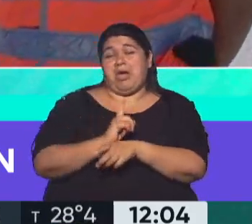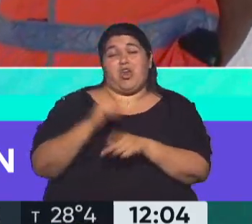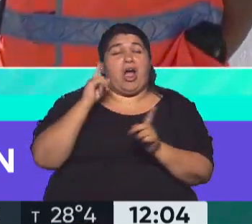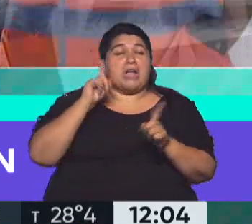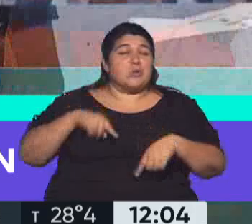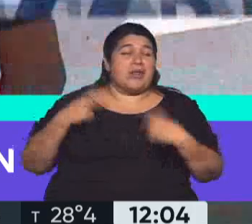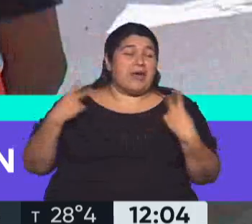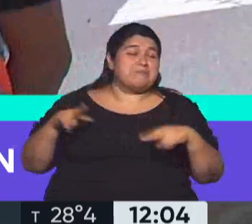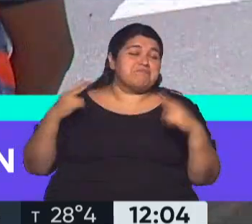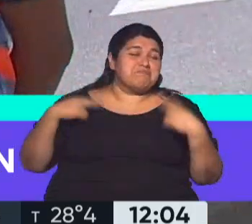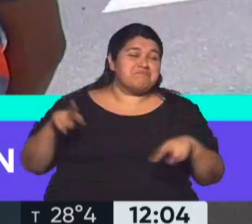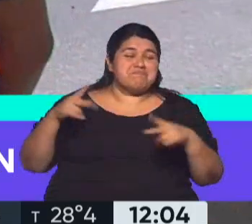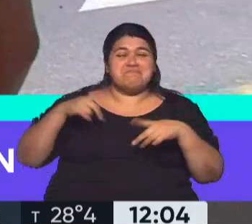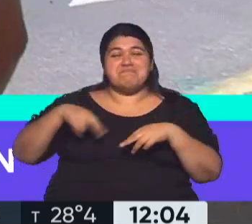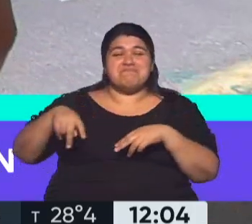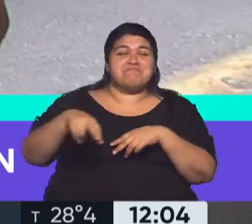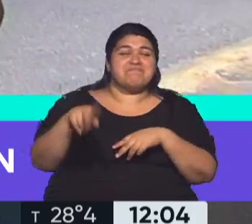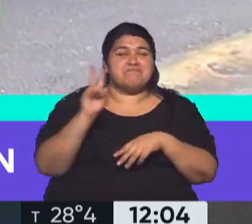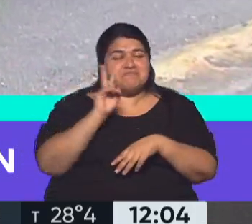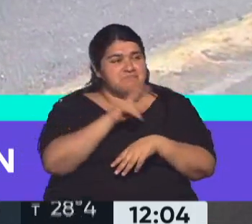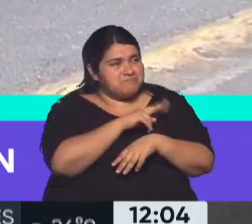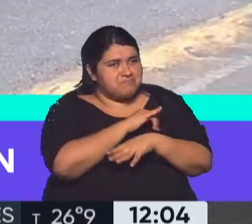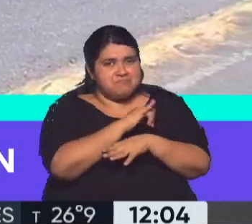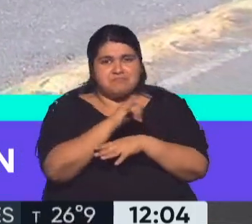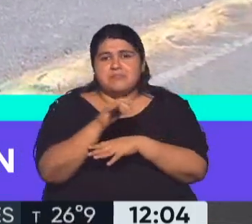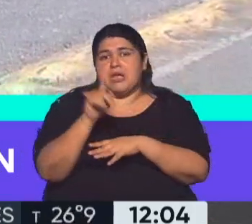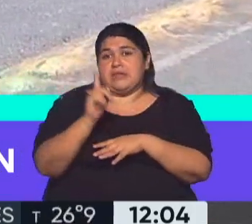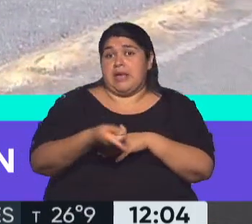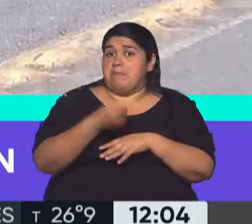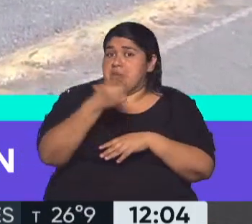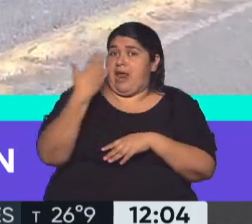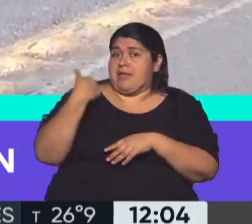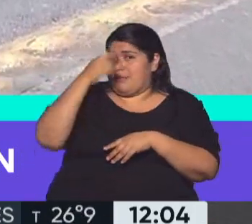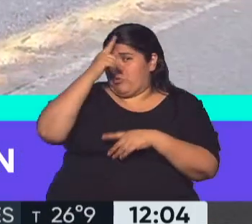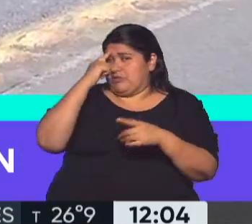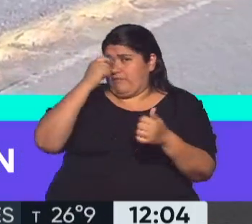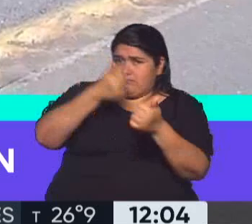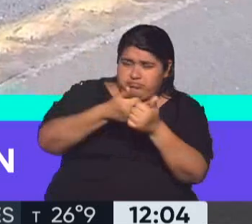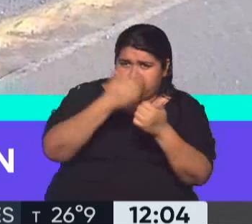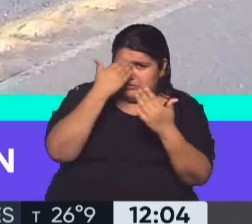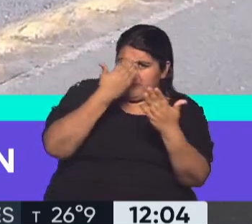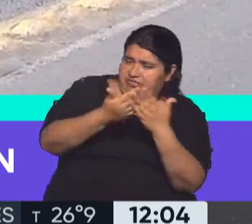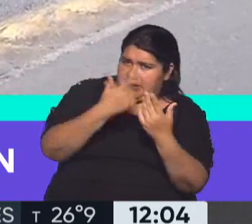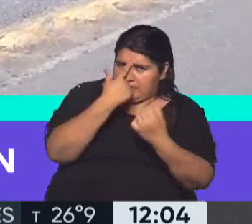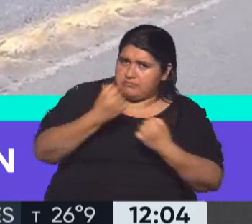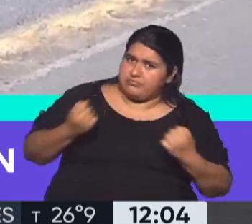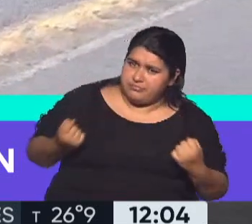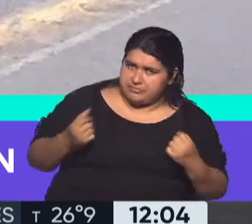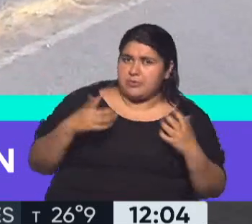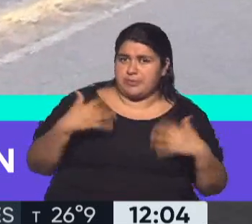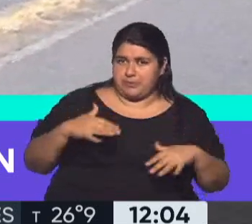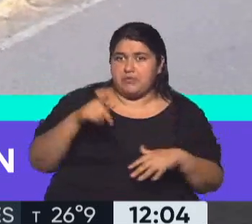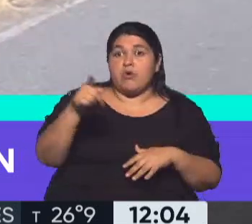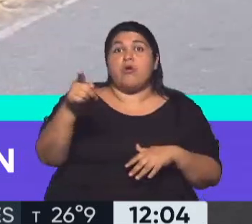como lo hacía habitualmente porque es un vecino del barrio, que fuera también amedrentado por estos policías y otros cuando se dieron cuenta que los